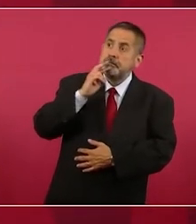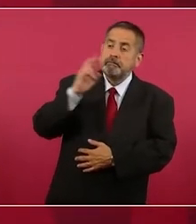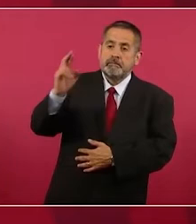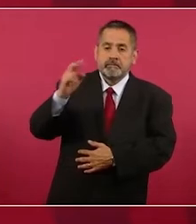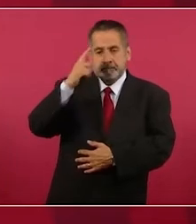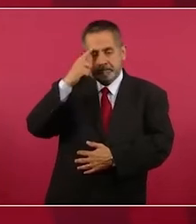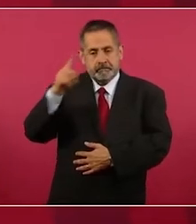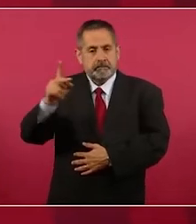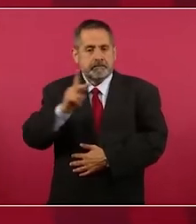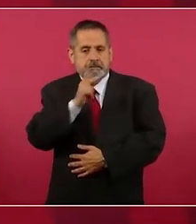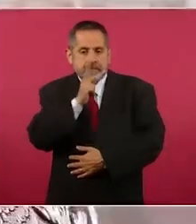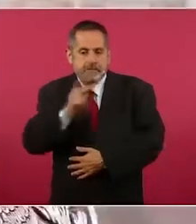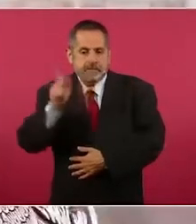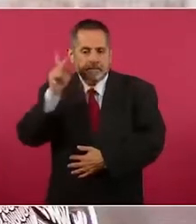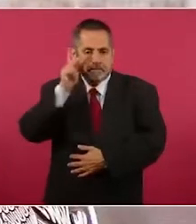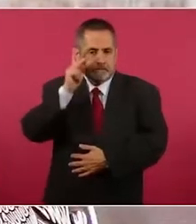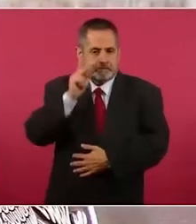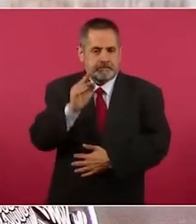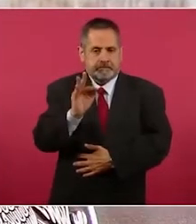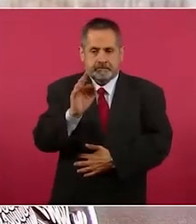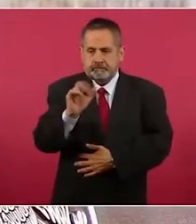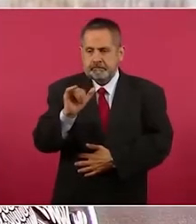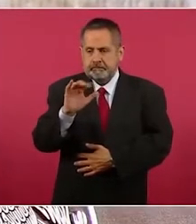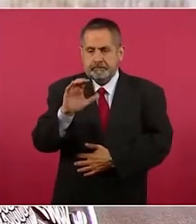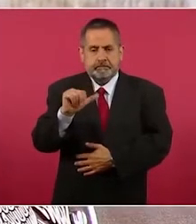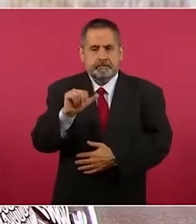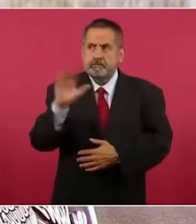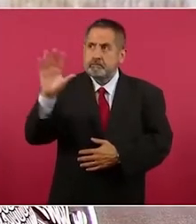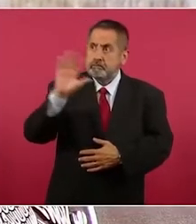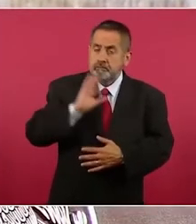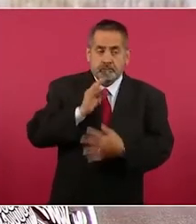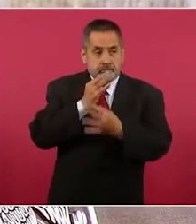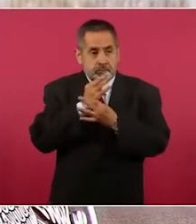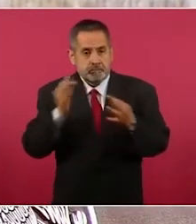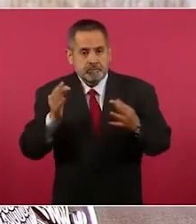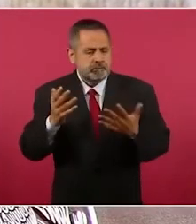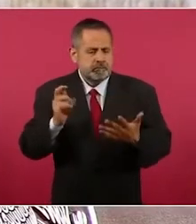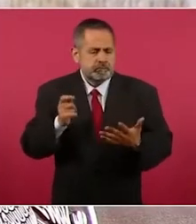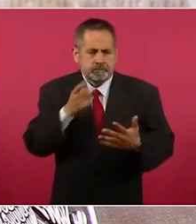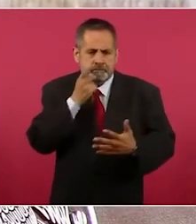en situación muy difícil, dolorosa,